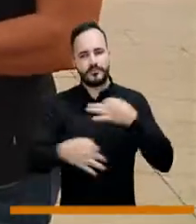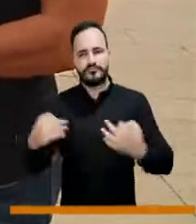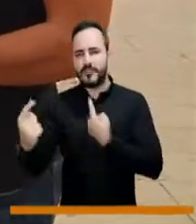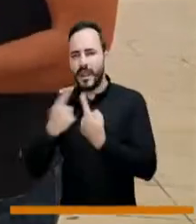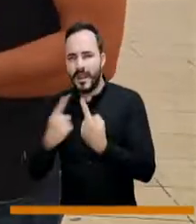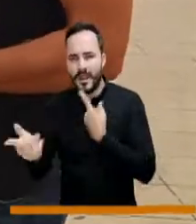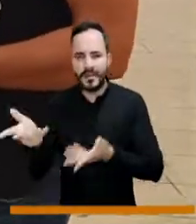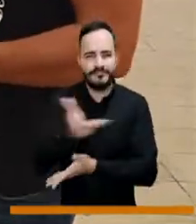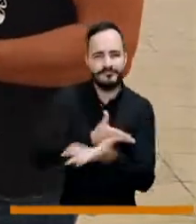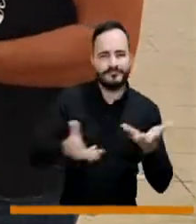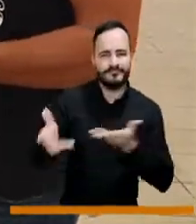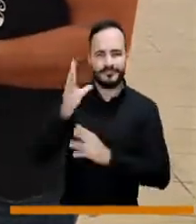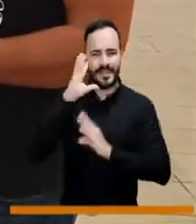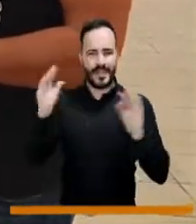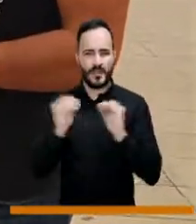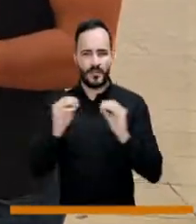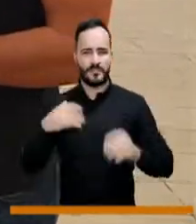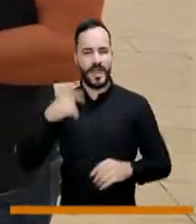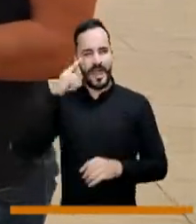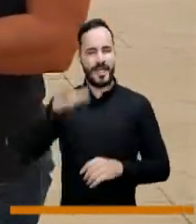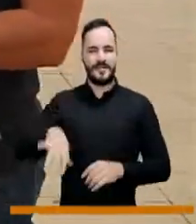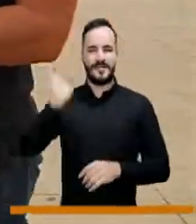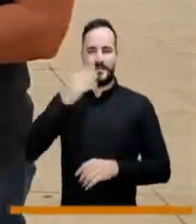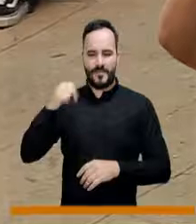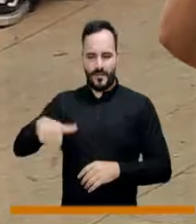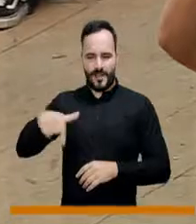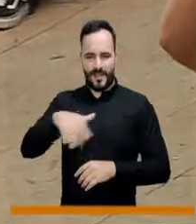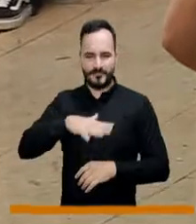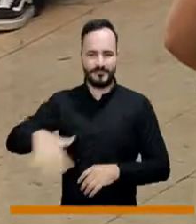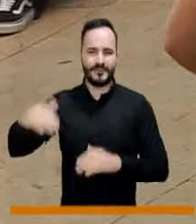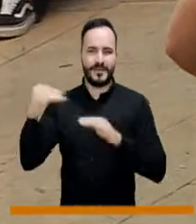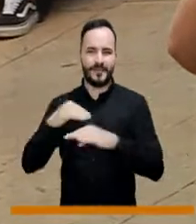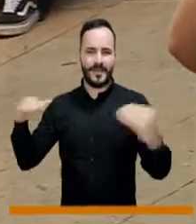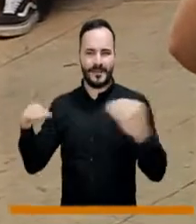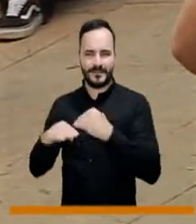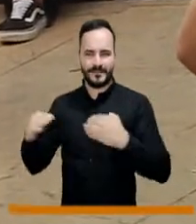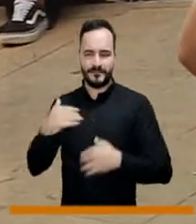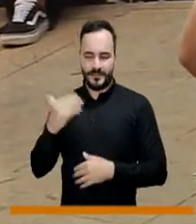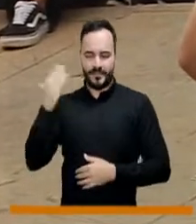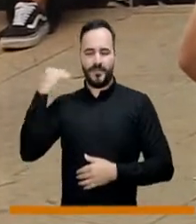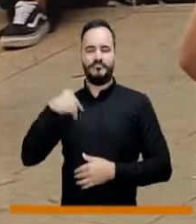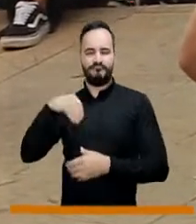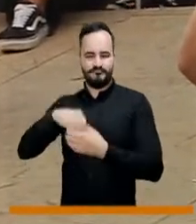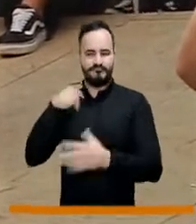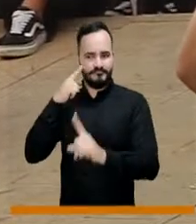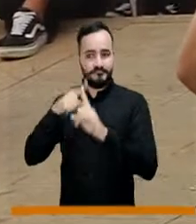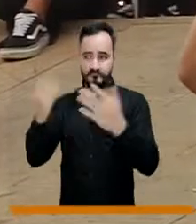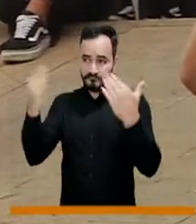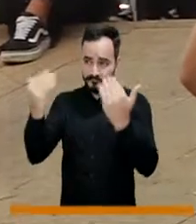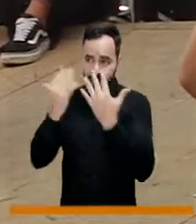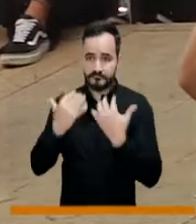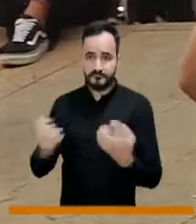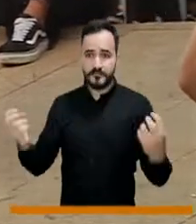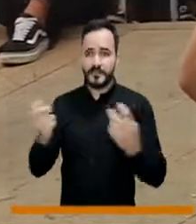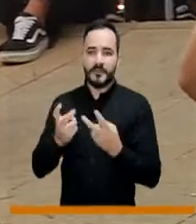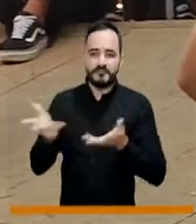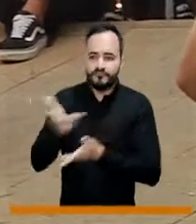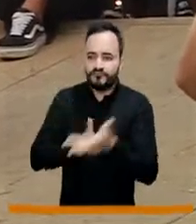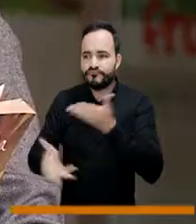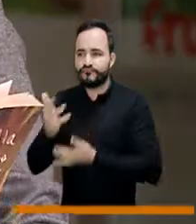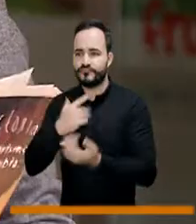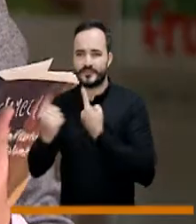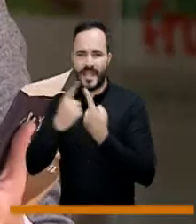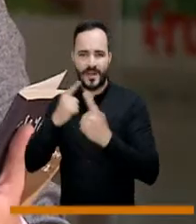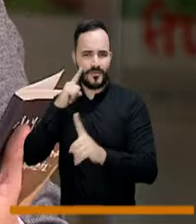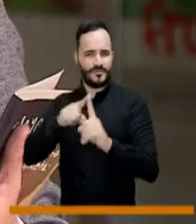de diálogo, de discusión, y escogimos este espacio, el Parque de los Deseos, para abrir nuestro primer diálogo, que se llamó Diálogo por